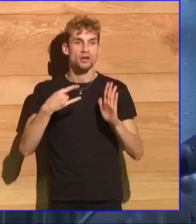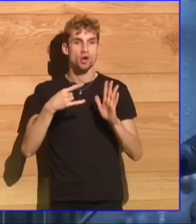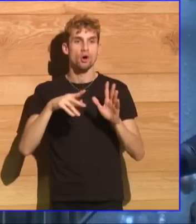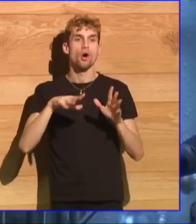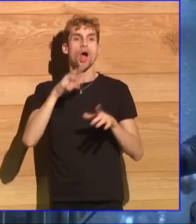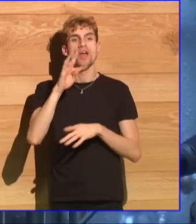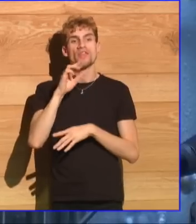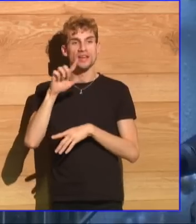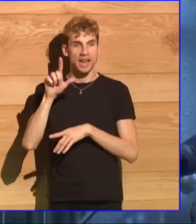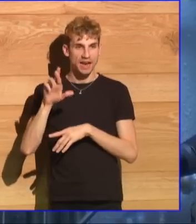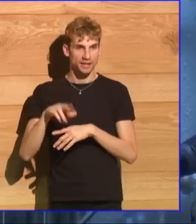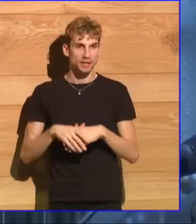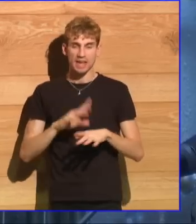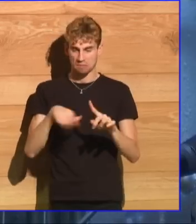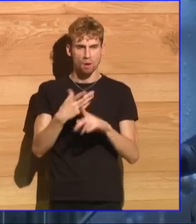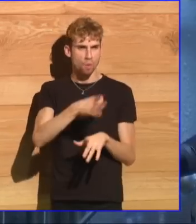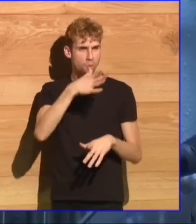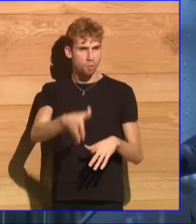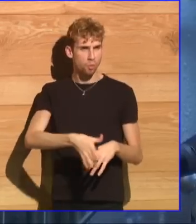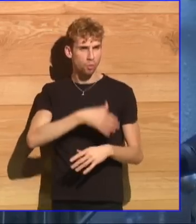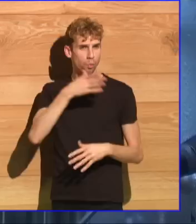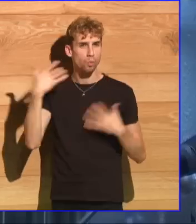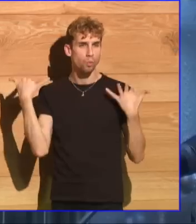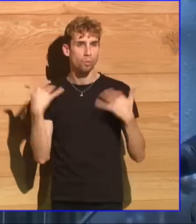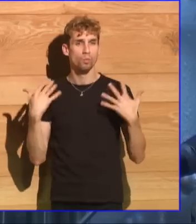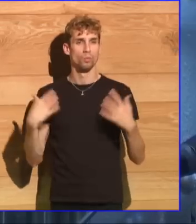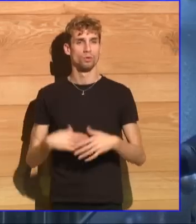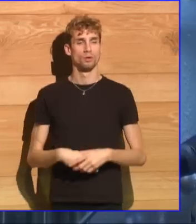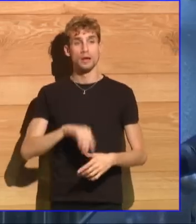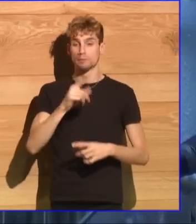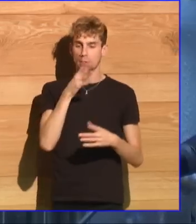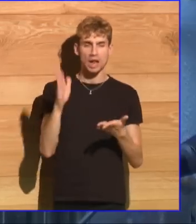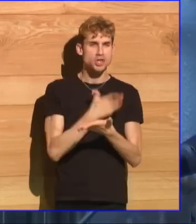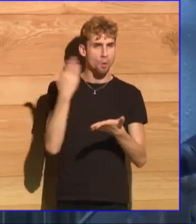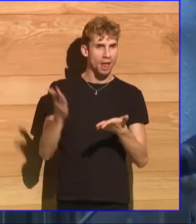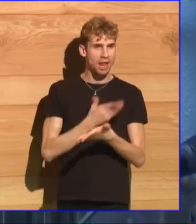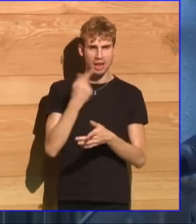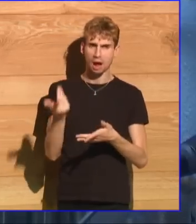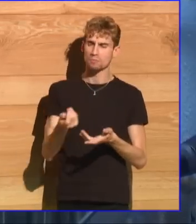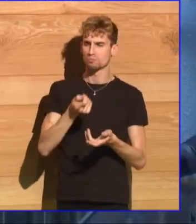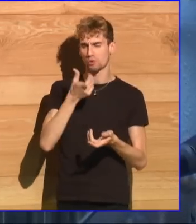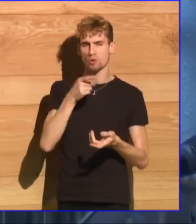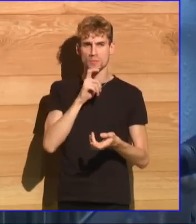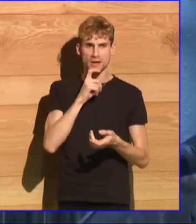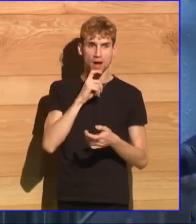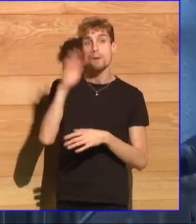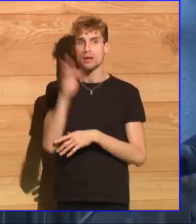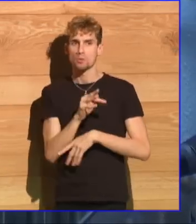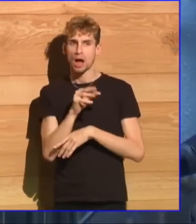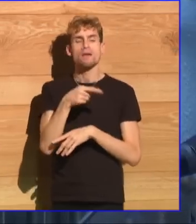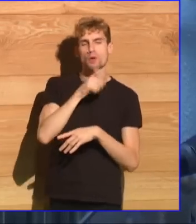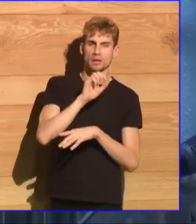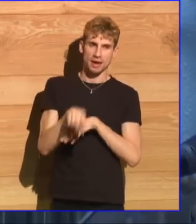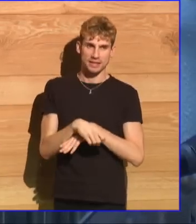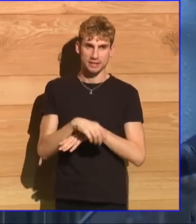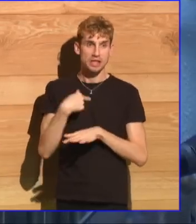era apasionante. Aquello era absolutamente asombroso. Primero porque es una novela mucho más compleja que la película. No estoy criticando la película. Digo, la novela